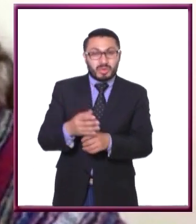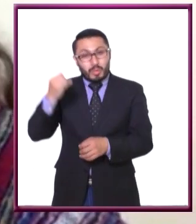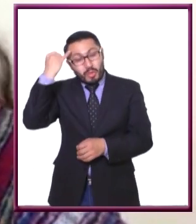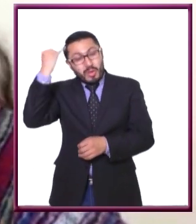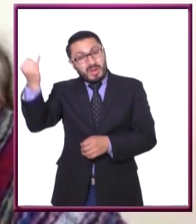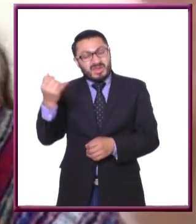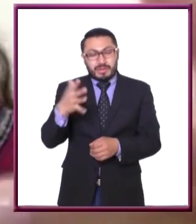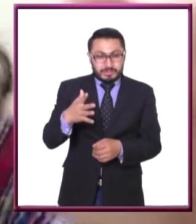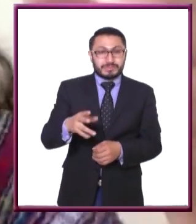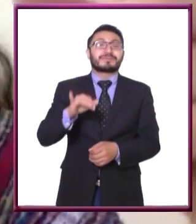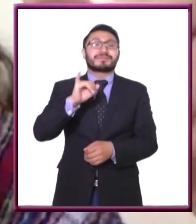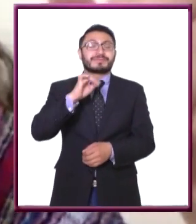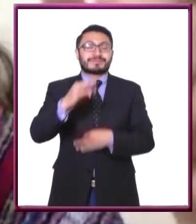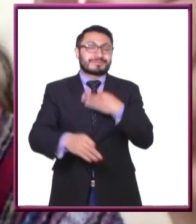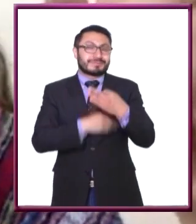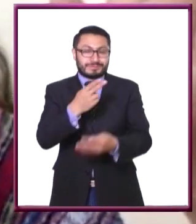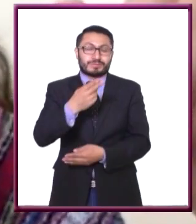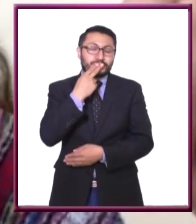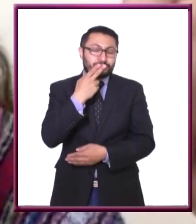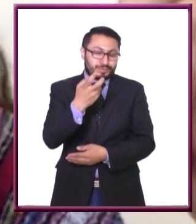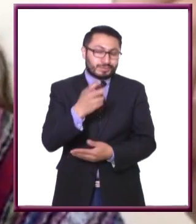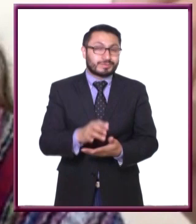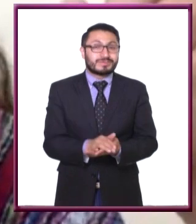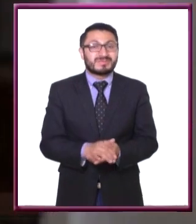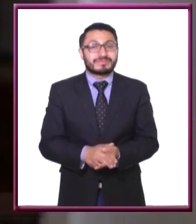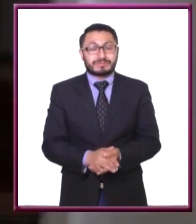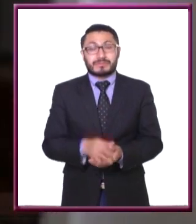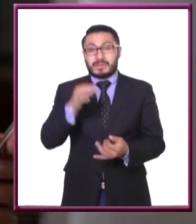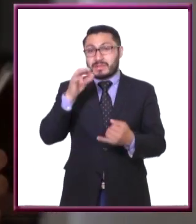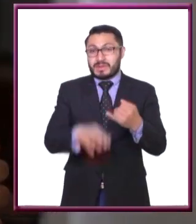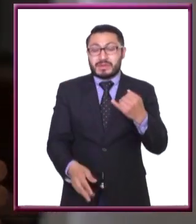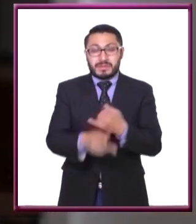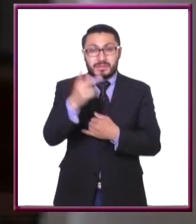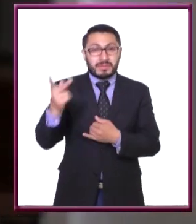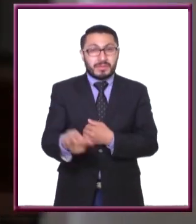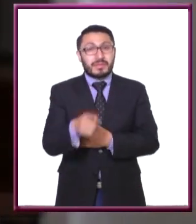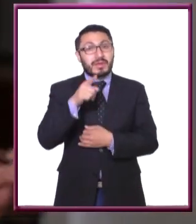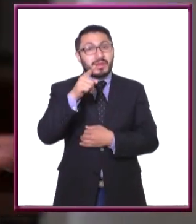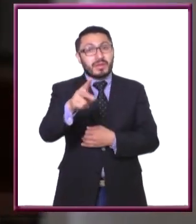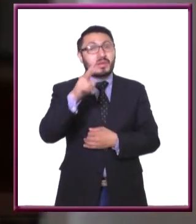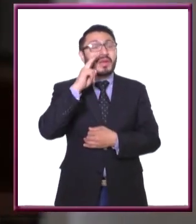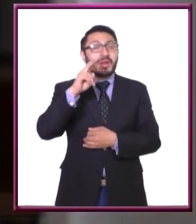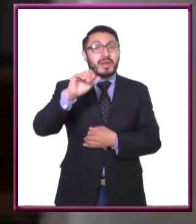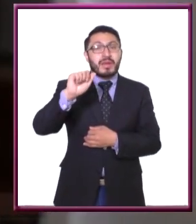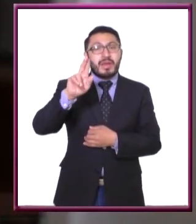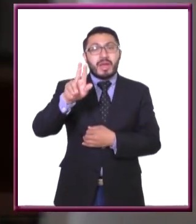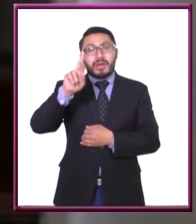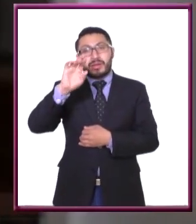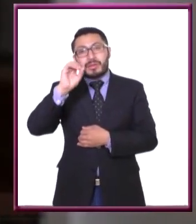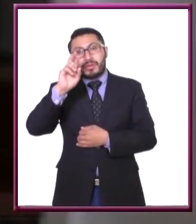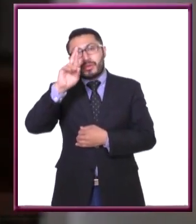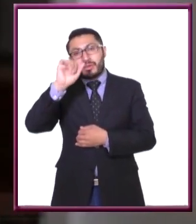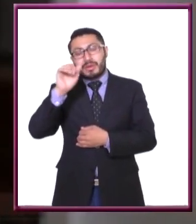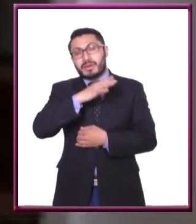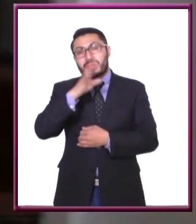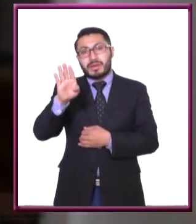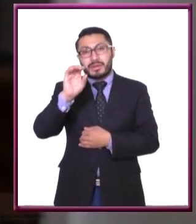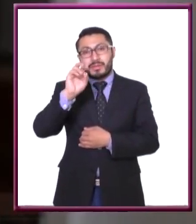modo. Entonces, sí lo utilizamos en ese sentido. Y la última pregunta sería, ¿alguna vez has visto una aurora